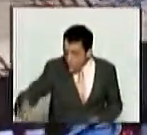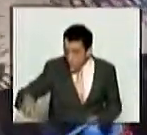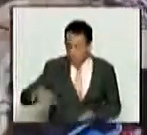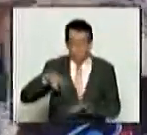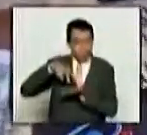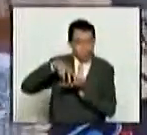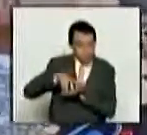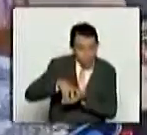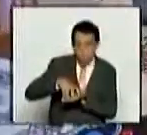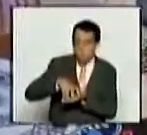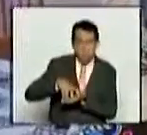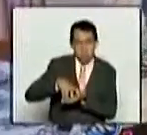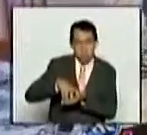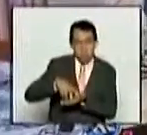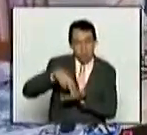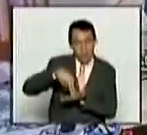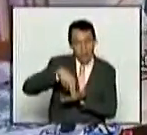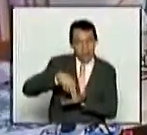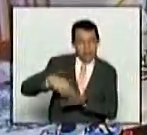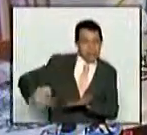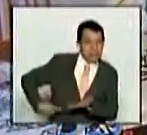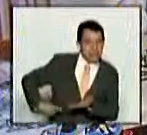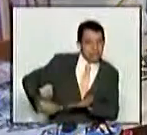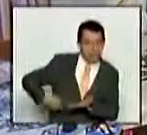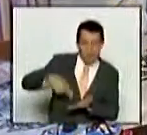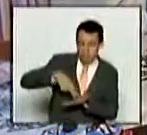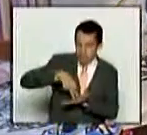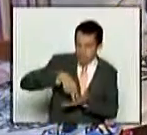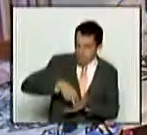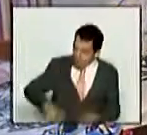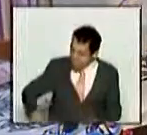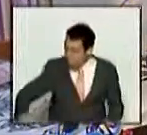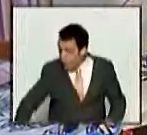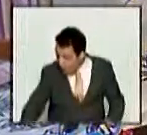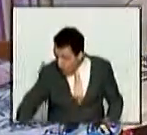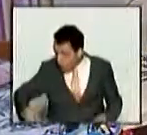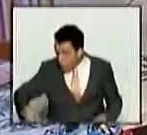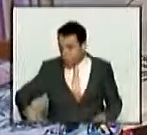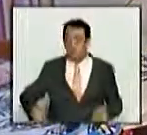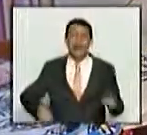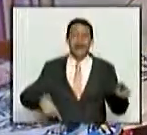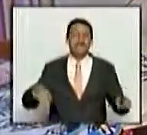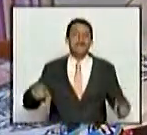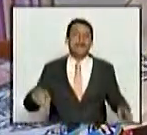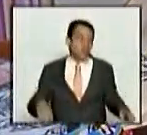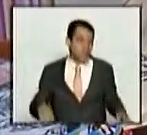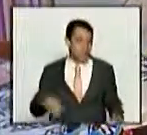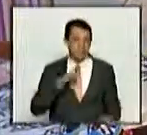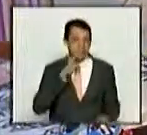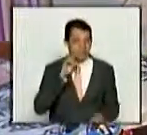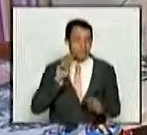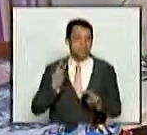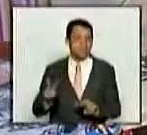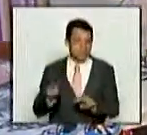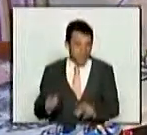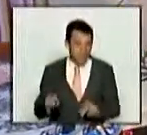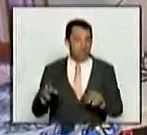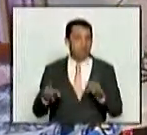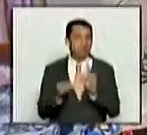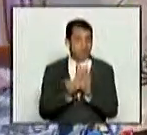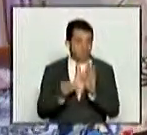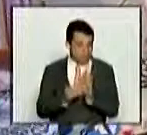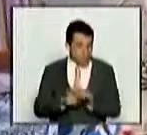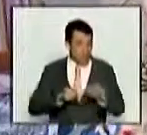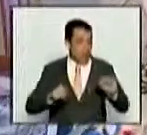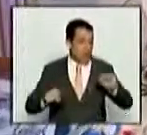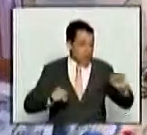Se está agachando con la columna. Pero yo sé que muchas veces, porque lo he visto en su afán de correr y de estar pendiente